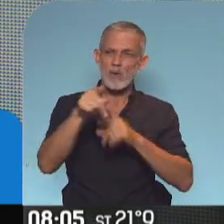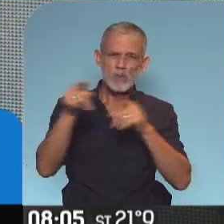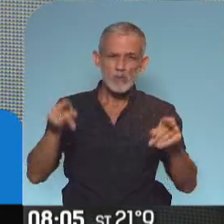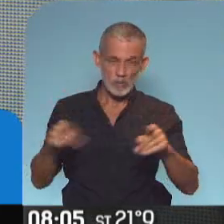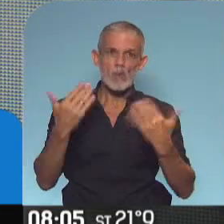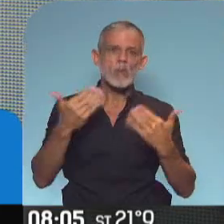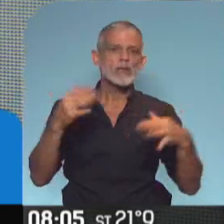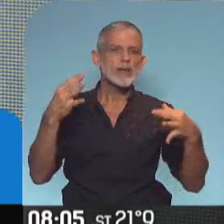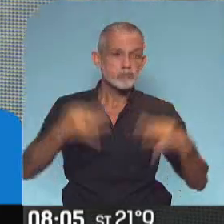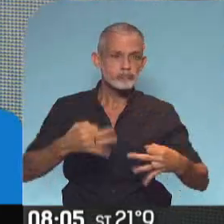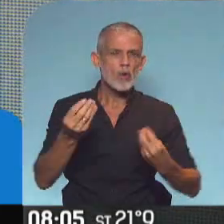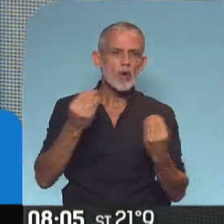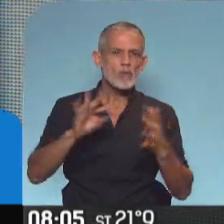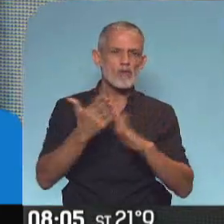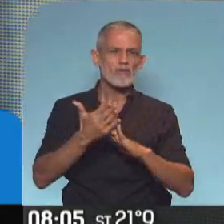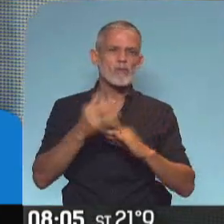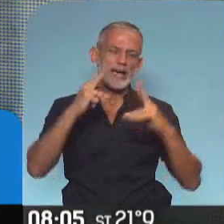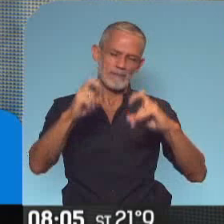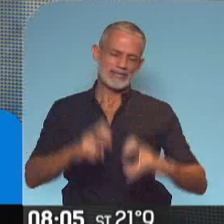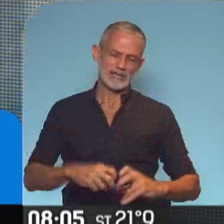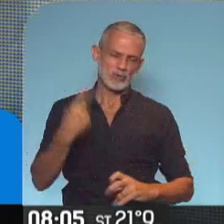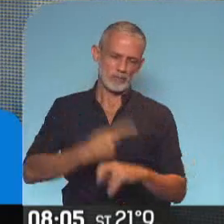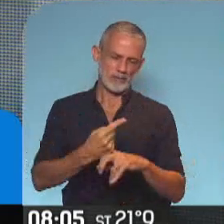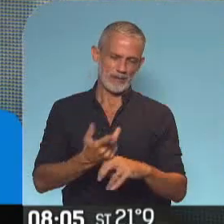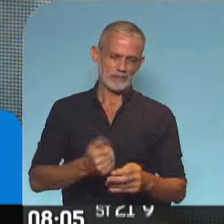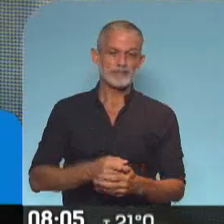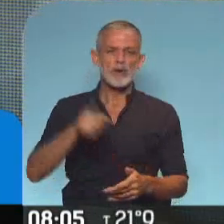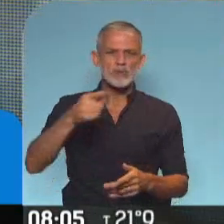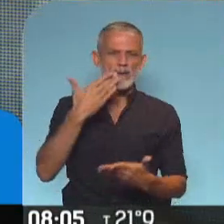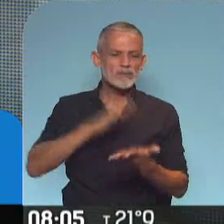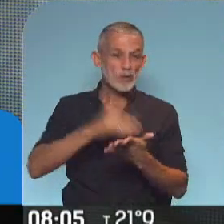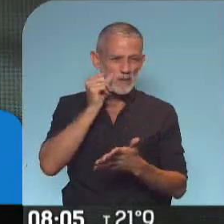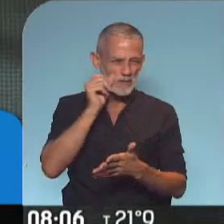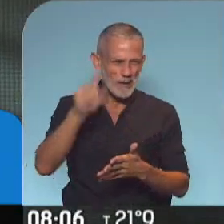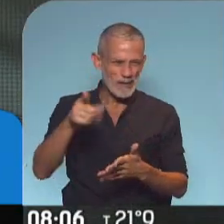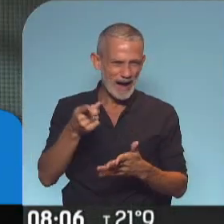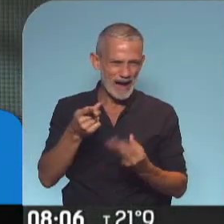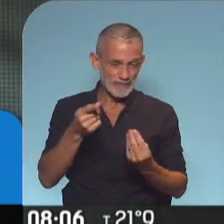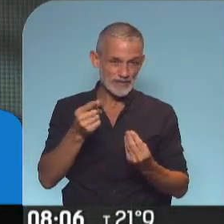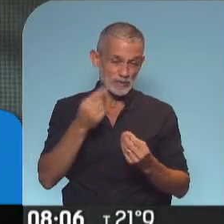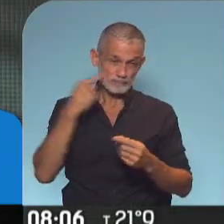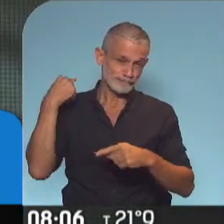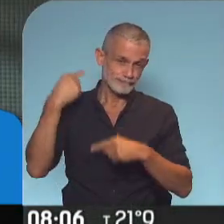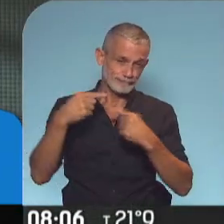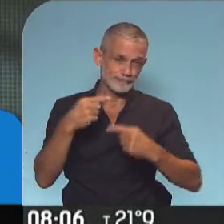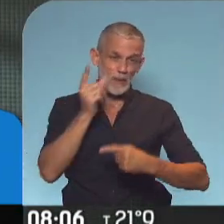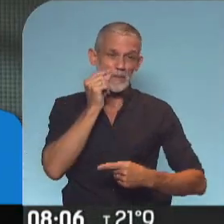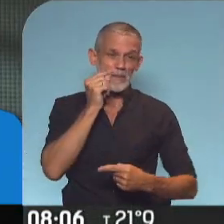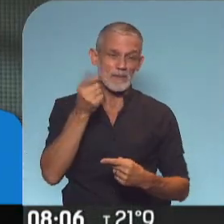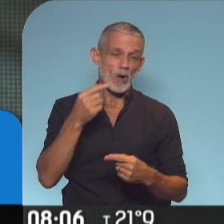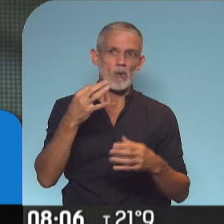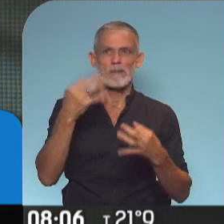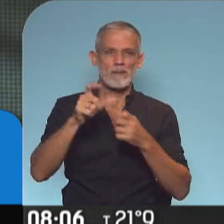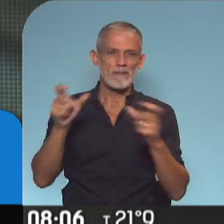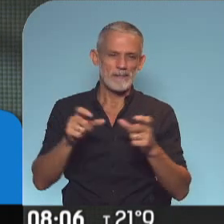puede efectivizar a través de una prolija investigación. Olmos, usted citaba a su papá, y esto viene, los tomadores de